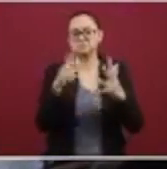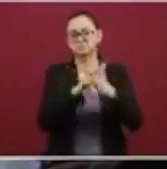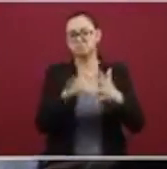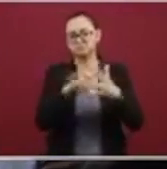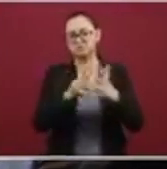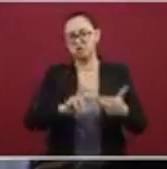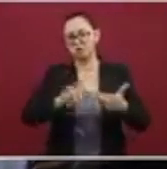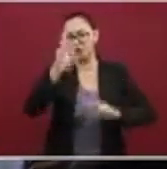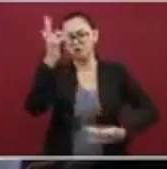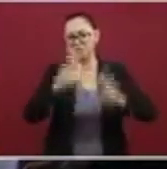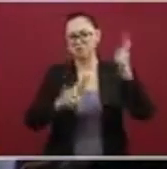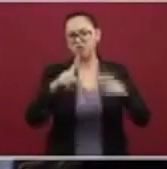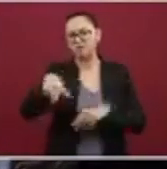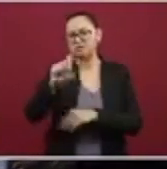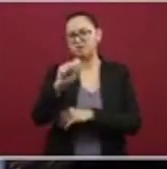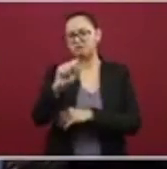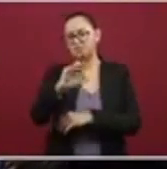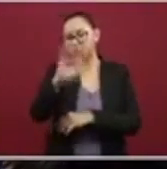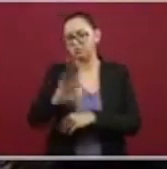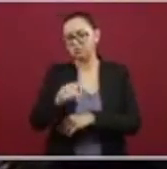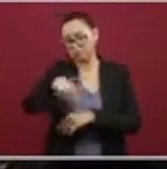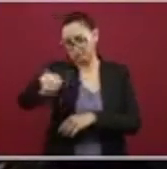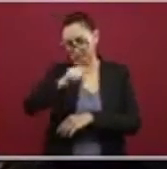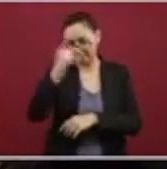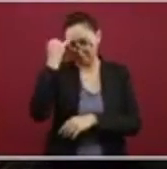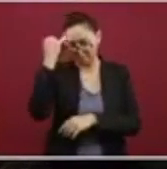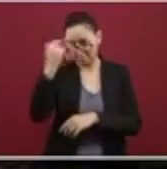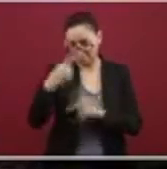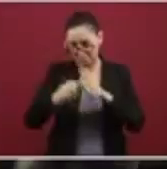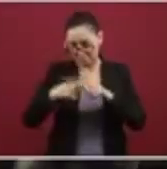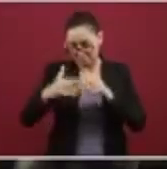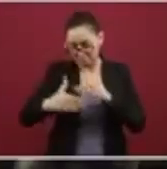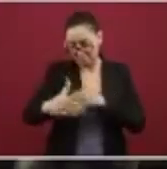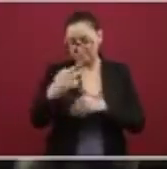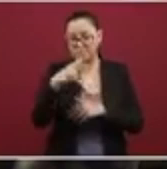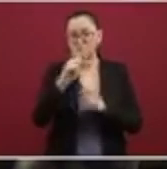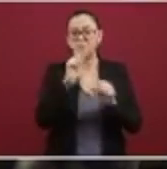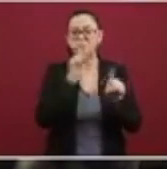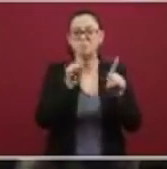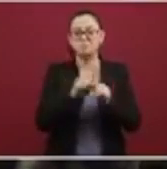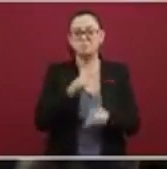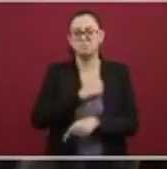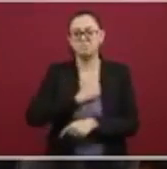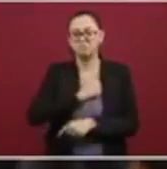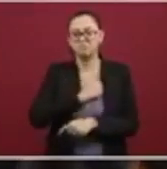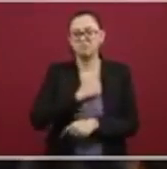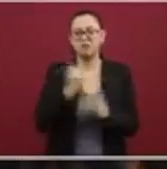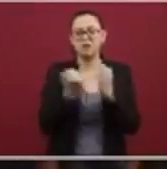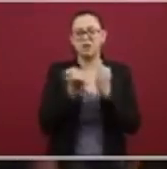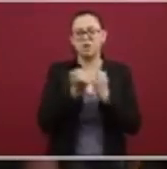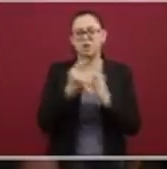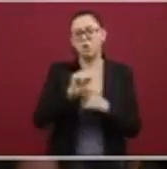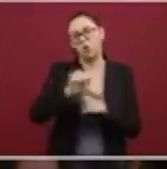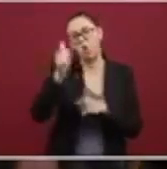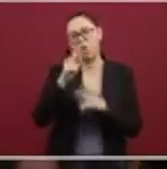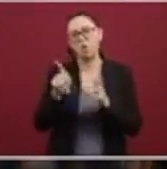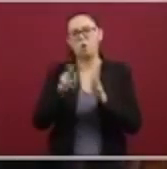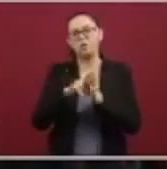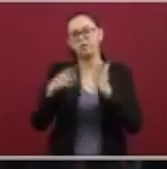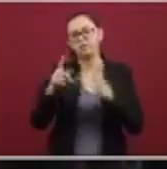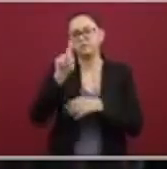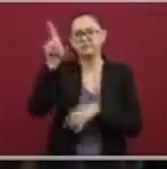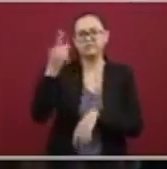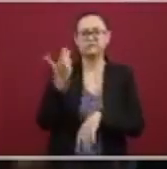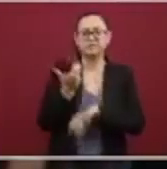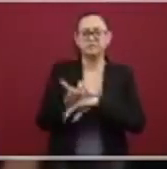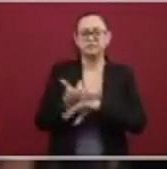preferencias, pero también lamenta la nota que publican esta mañana Kirk Sample y Assam Ahmed, que en